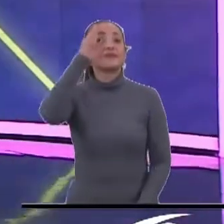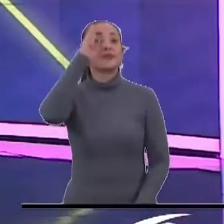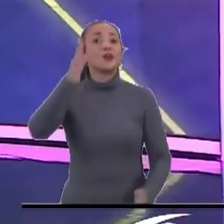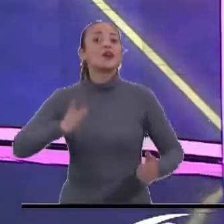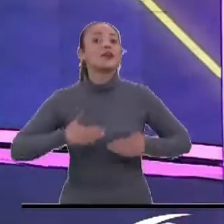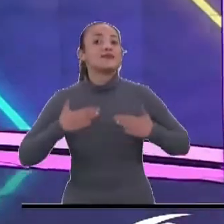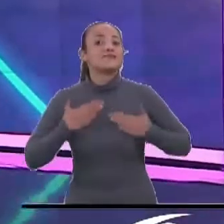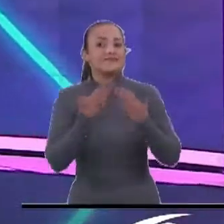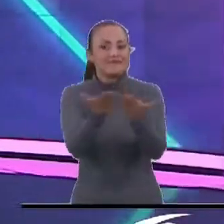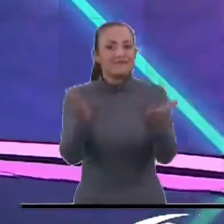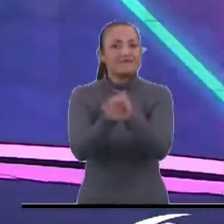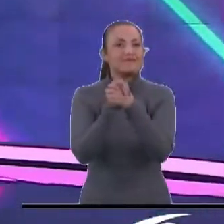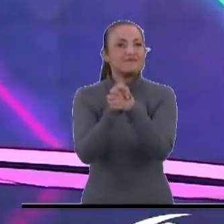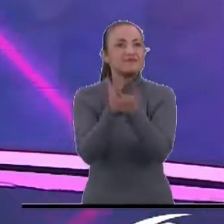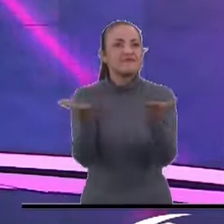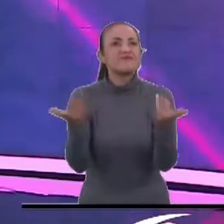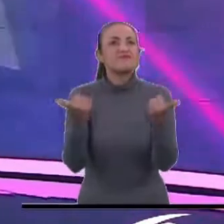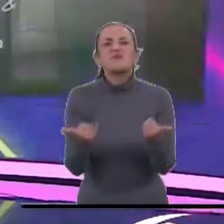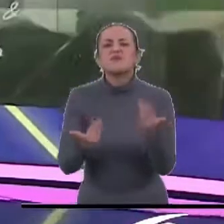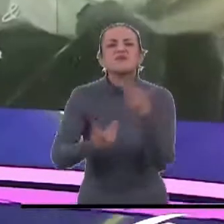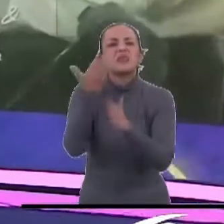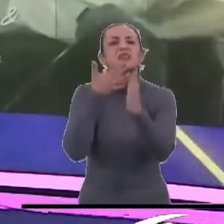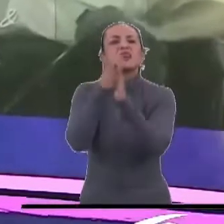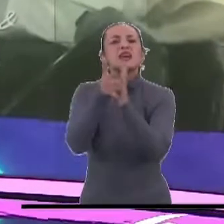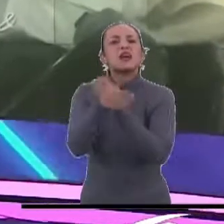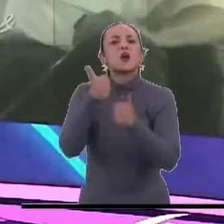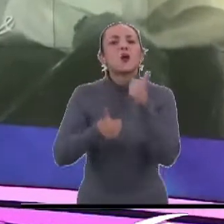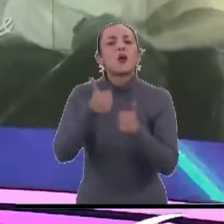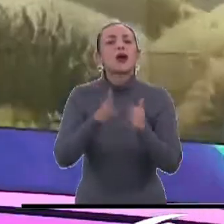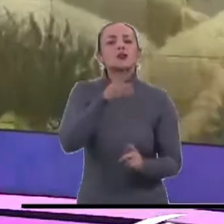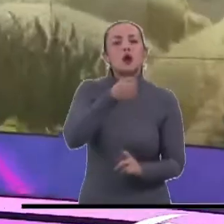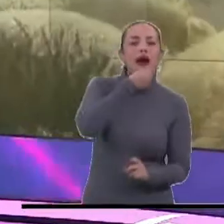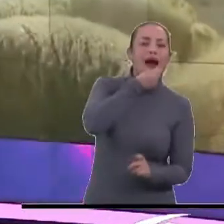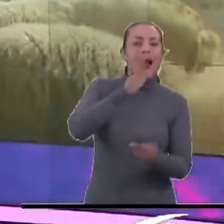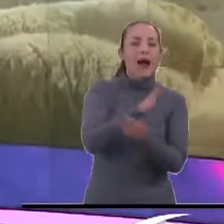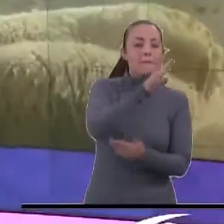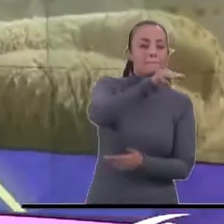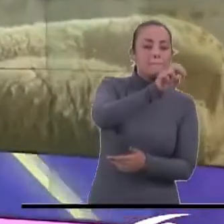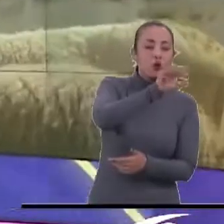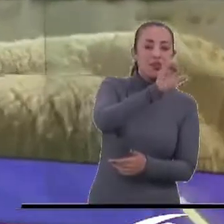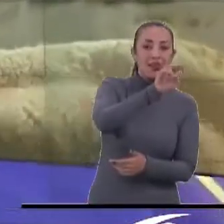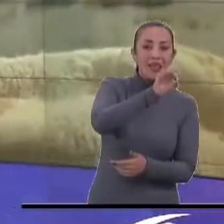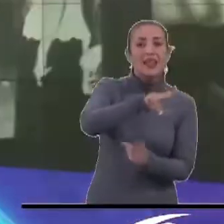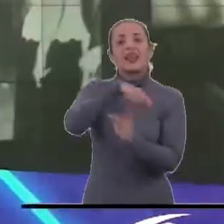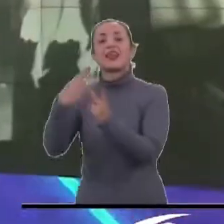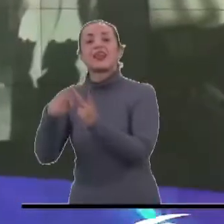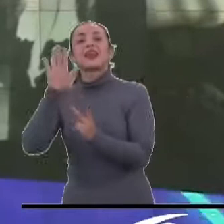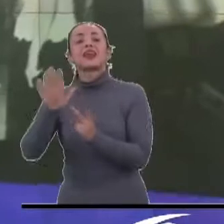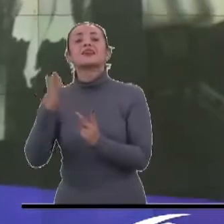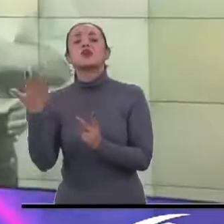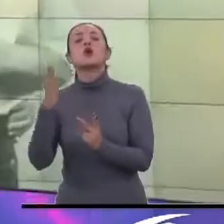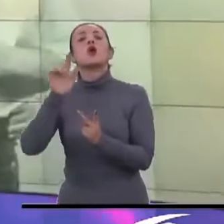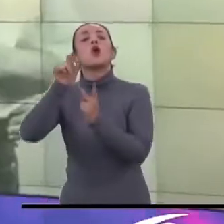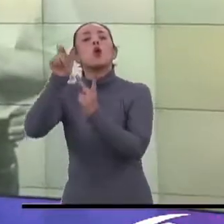encanta saludarlos y decirles bienvenidos a Show Caracol. Iniciamos con Ricardo Montaner y Juan Luis Guerra, quienes son tendencia tras el estreno de Dios Así Lo